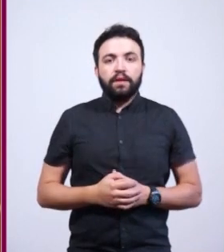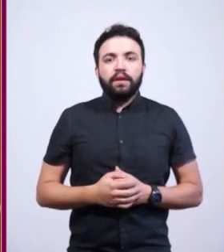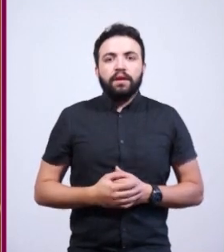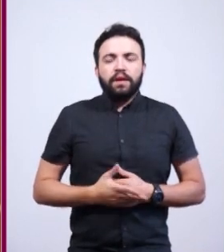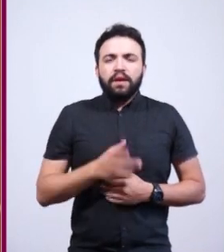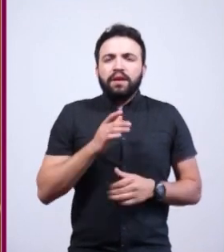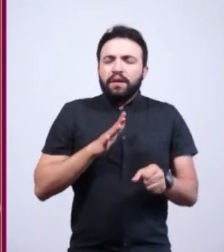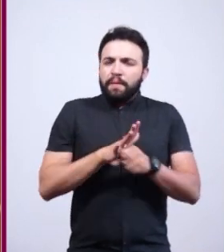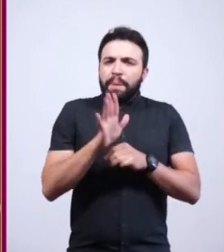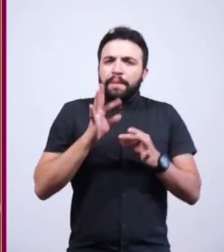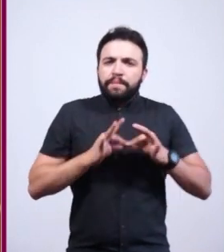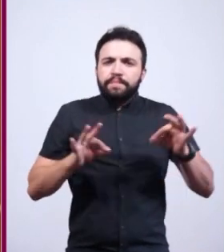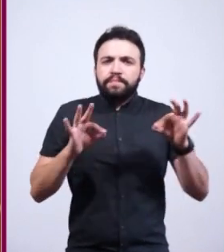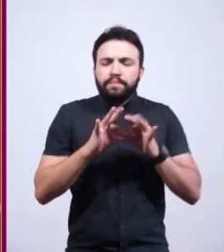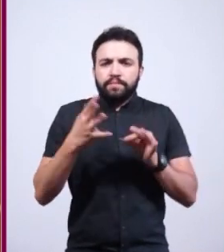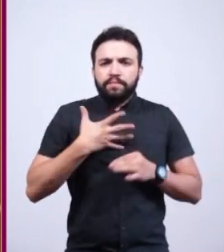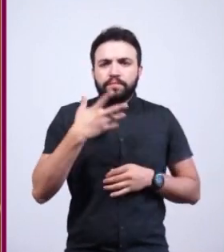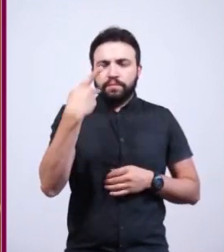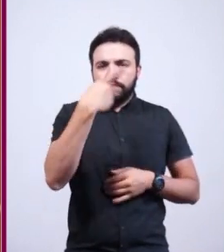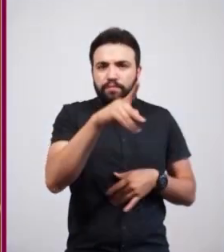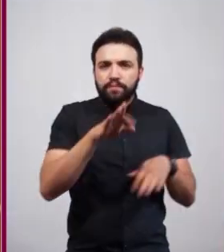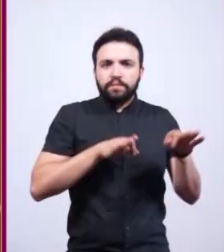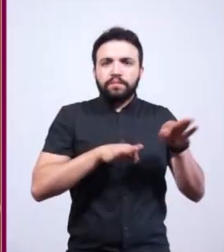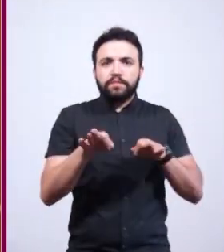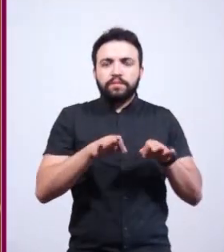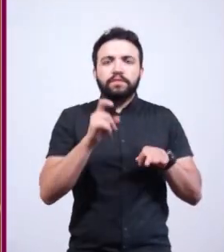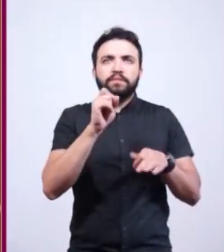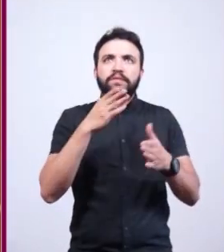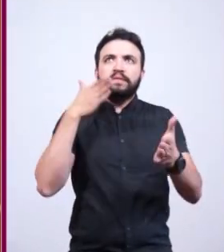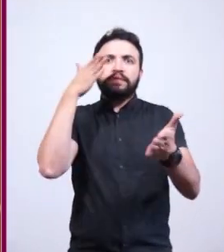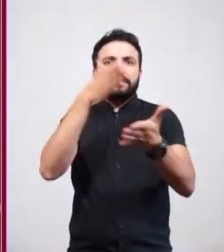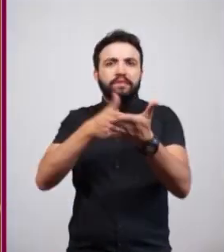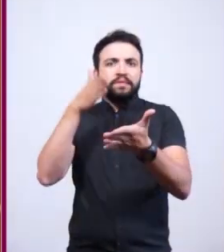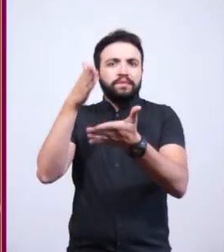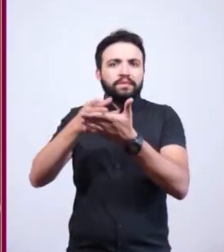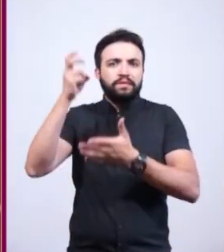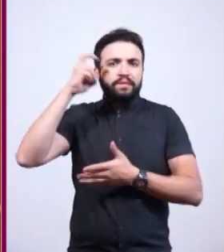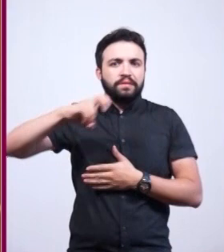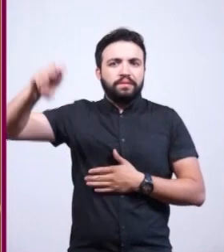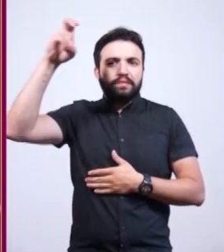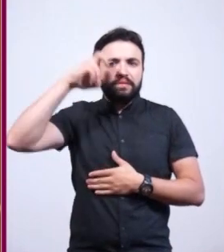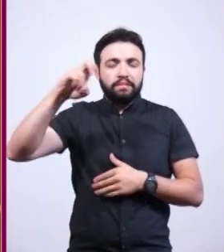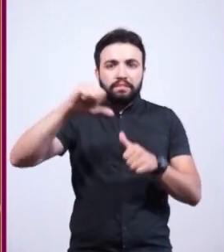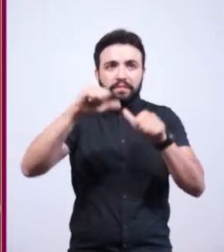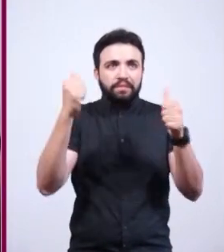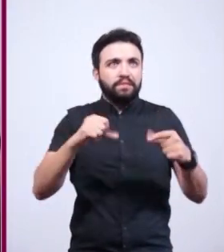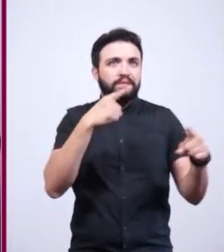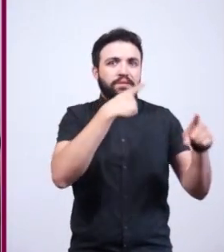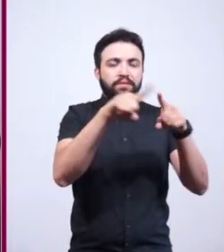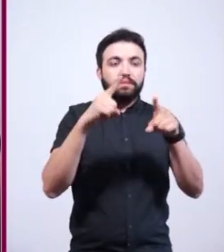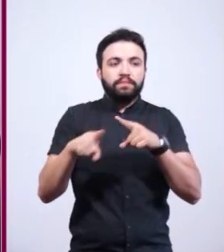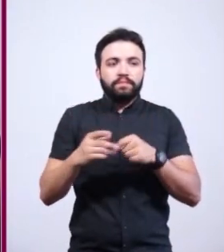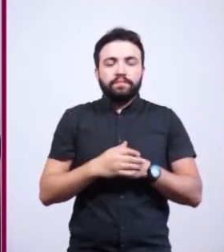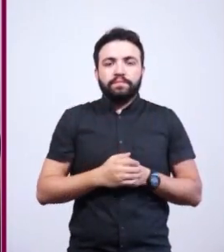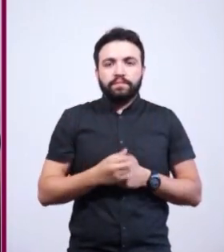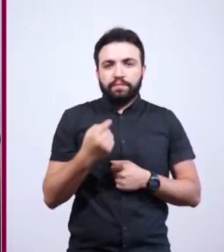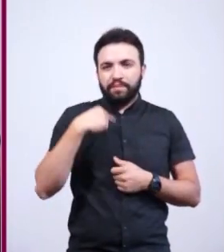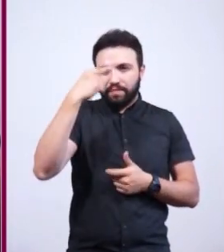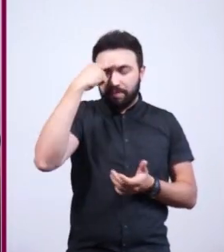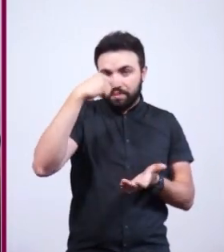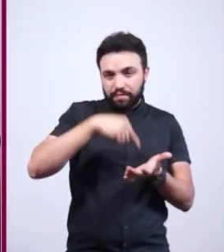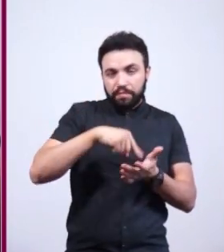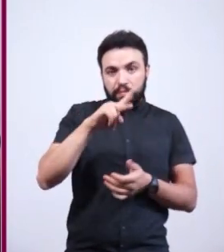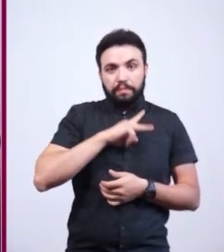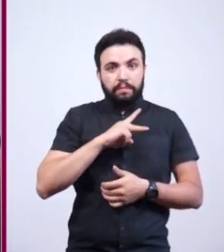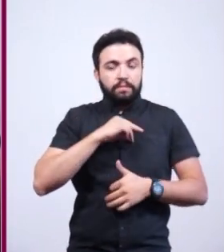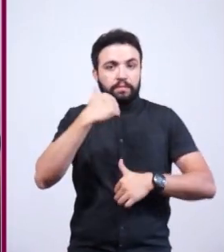¿Qué importancia ha tenido en tu trabajo la posibilidad de viajar y de ir a residencias artísticas? Creo que formé mi